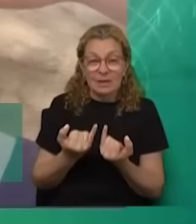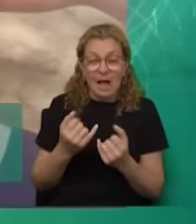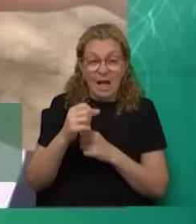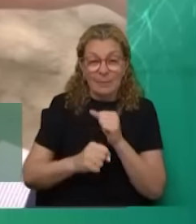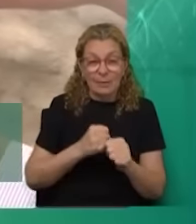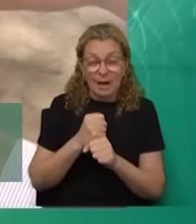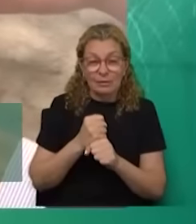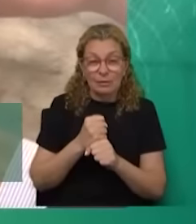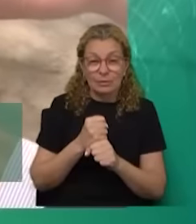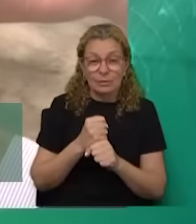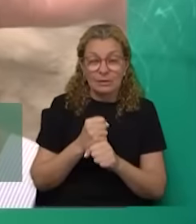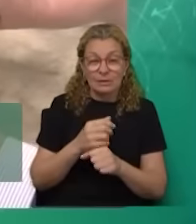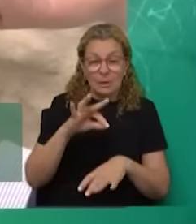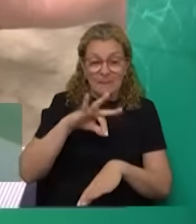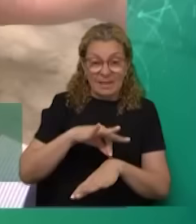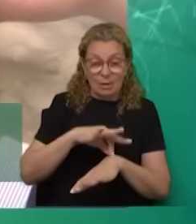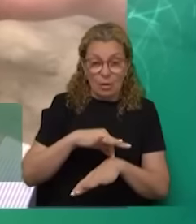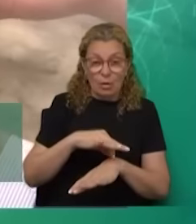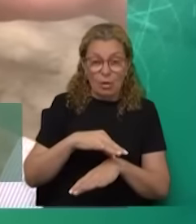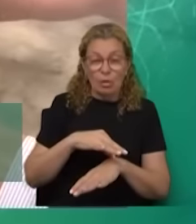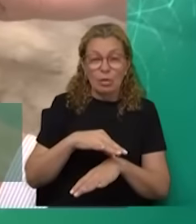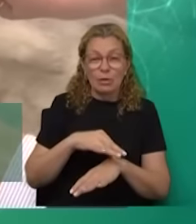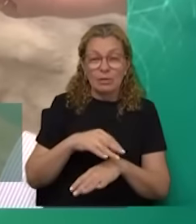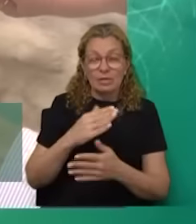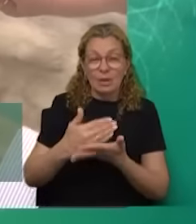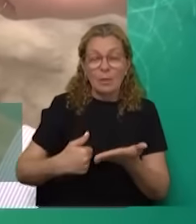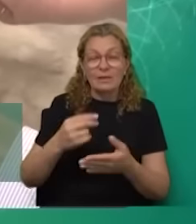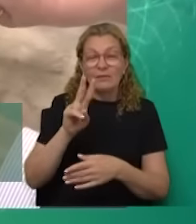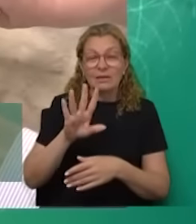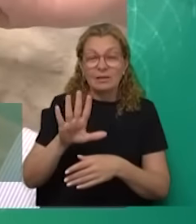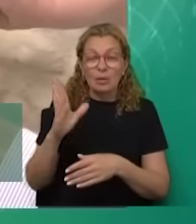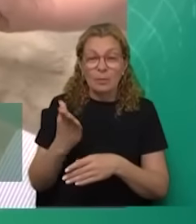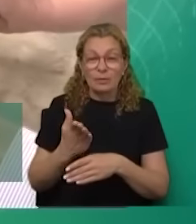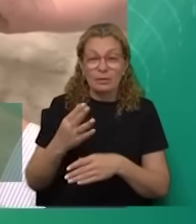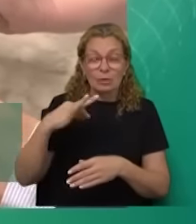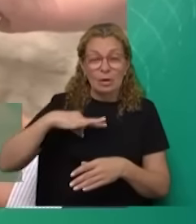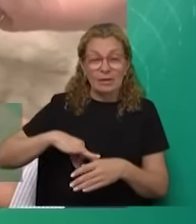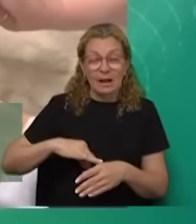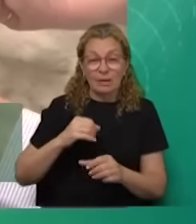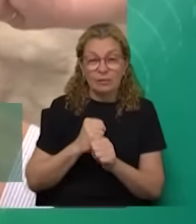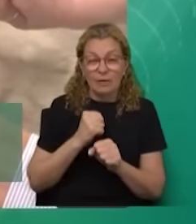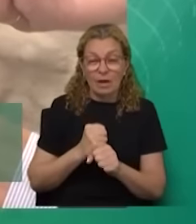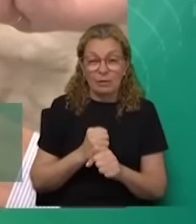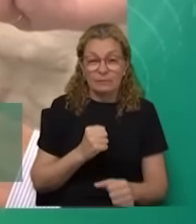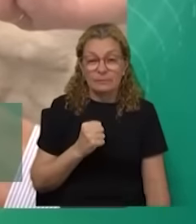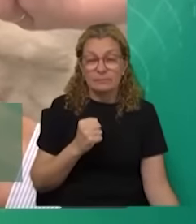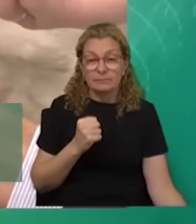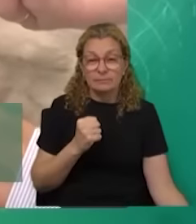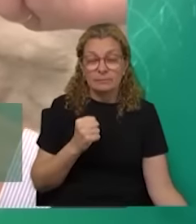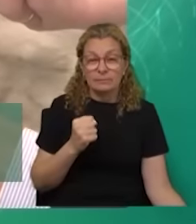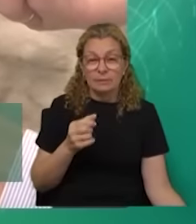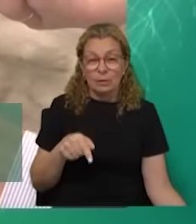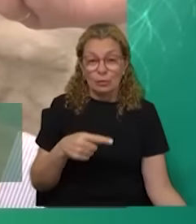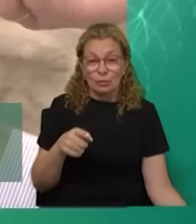anuales de certificación médica se le descuenta el 25% del salario de los trabajadores por todo concepto nosotros